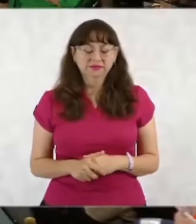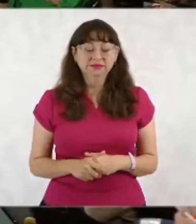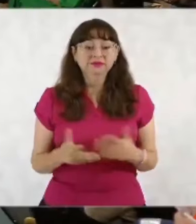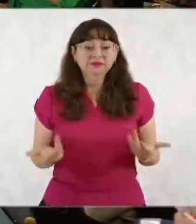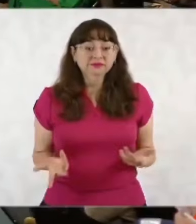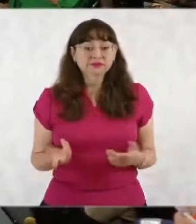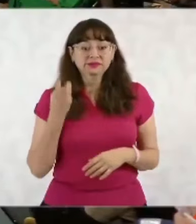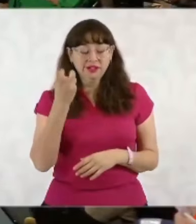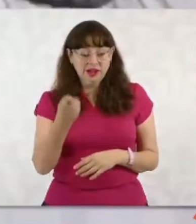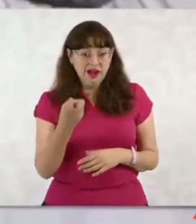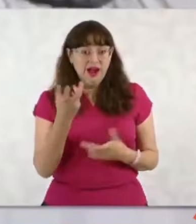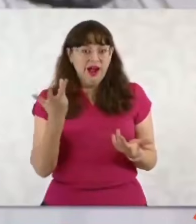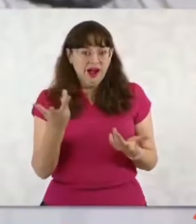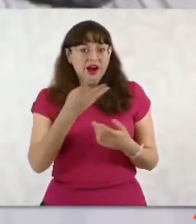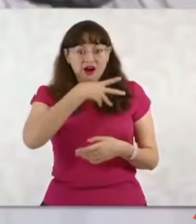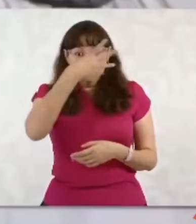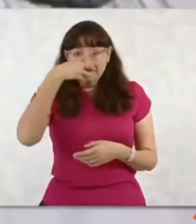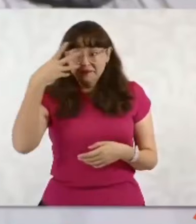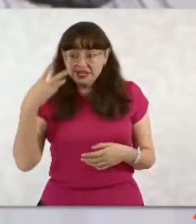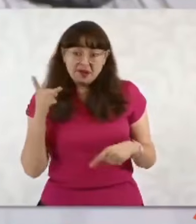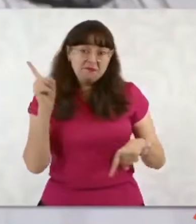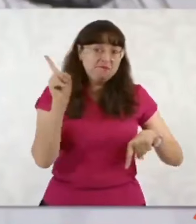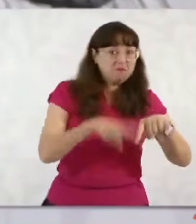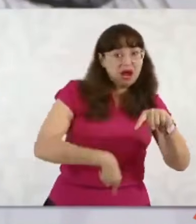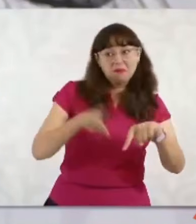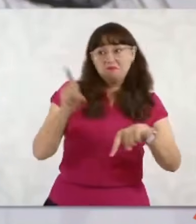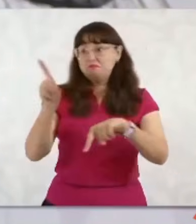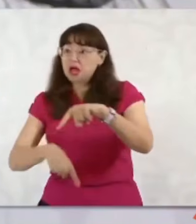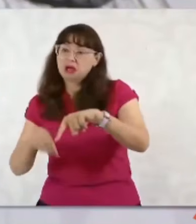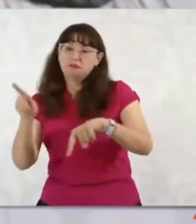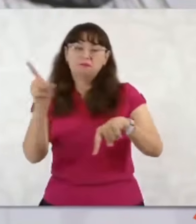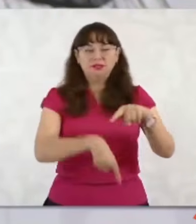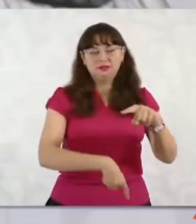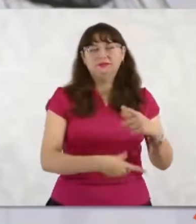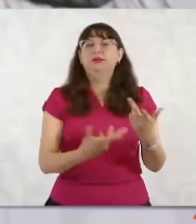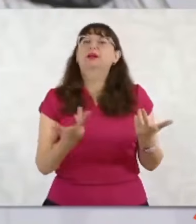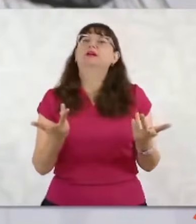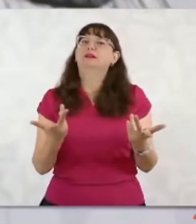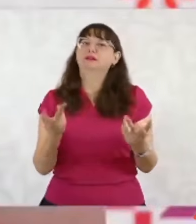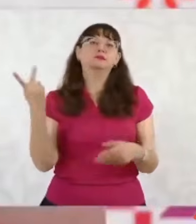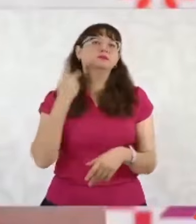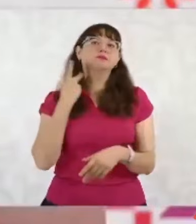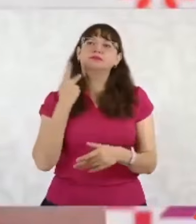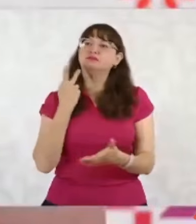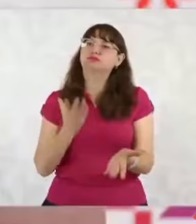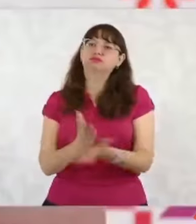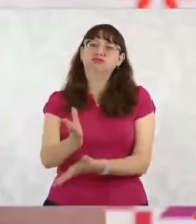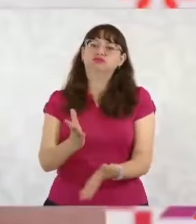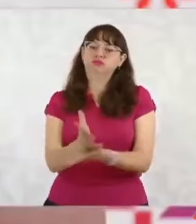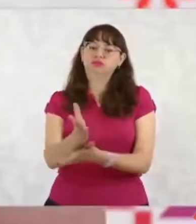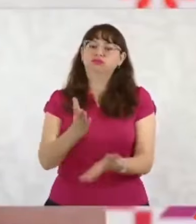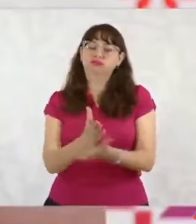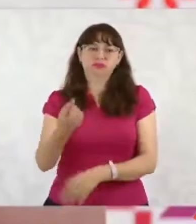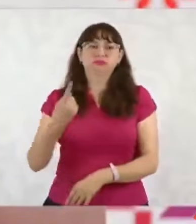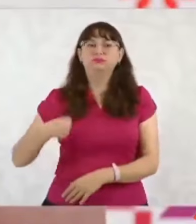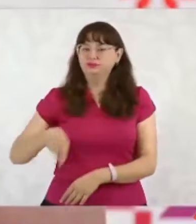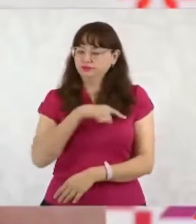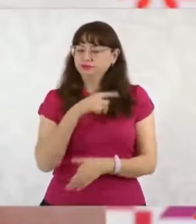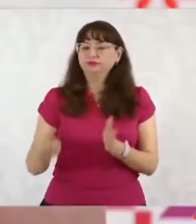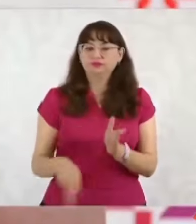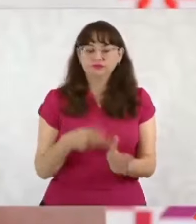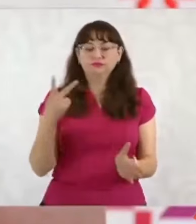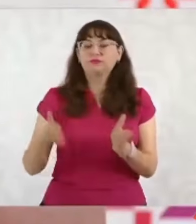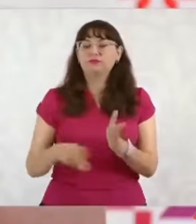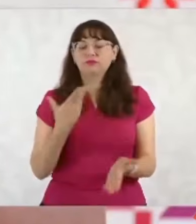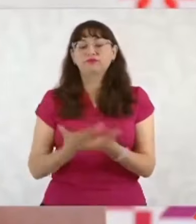Y este manejo de las visas, pues desde nuestro punto de vista, tiene que ver con eso. Y así lo hemos denunciado y así lo